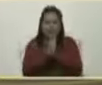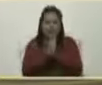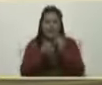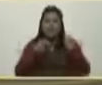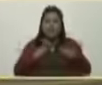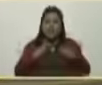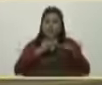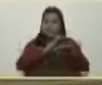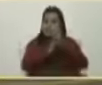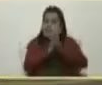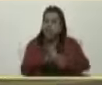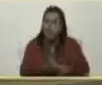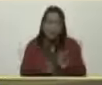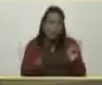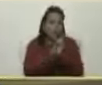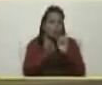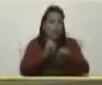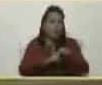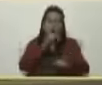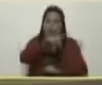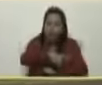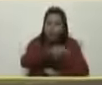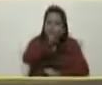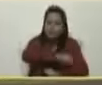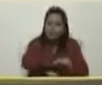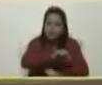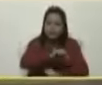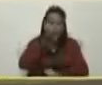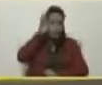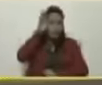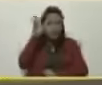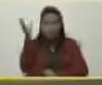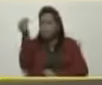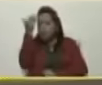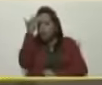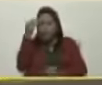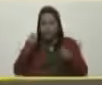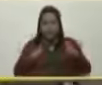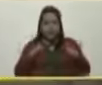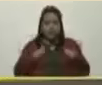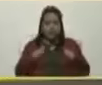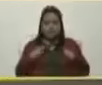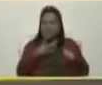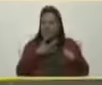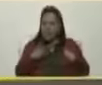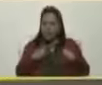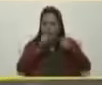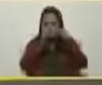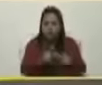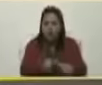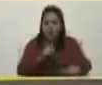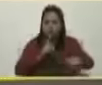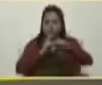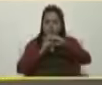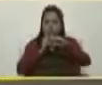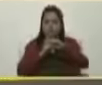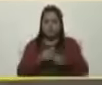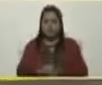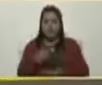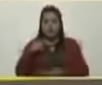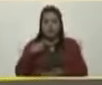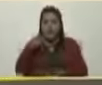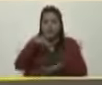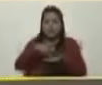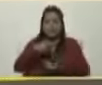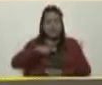es efímera. Nosotros hoy estamos y mañana no estamos. ¿Qué queremos? Dejar una huella positiva. Y por eso yo estoy aquí, porque